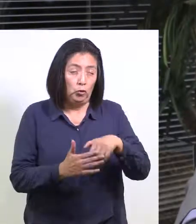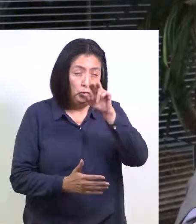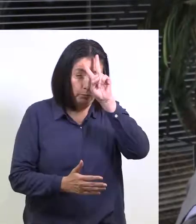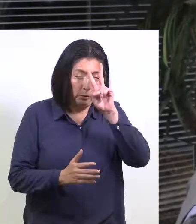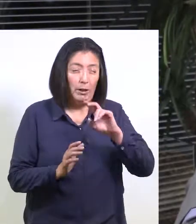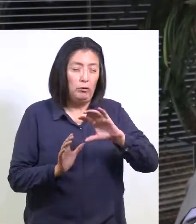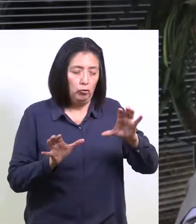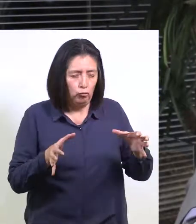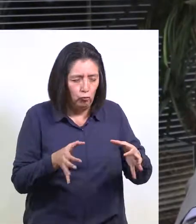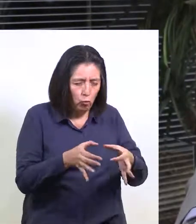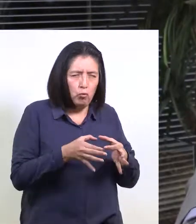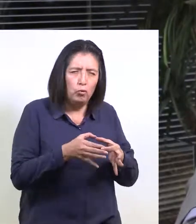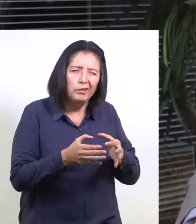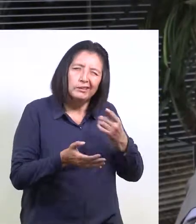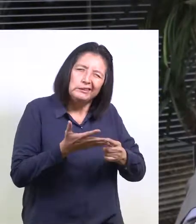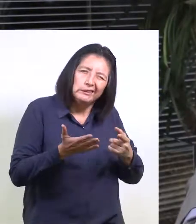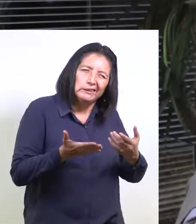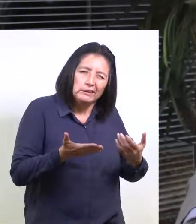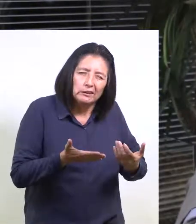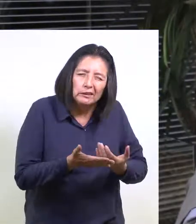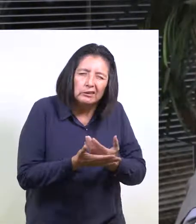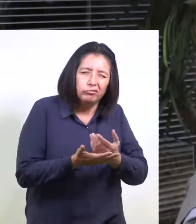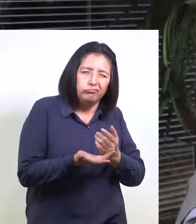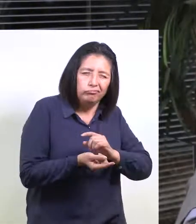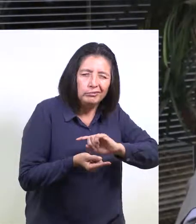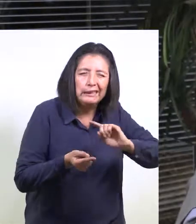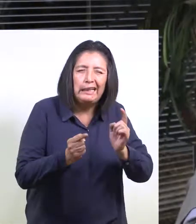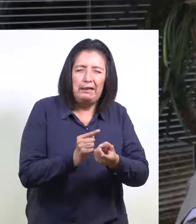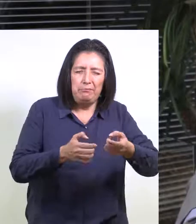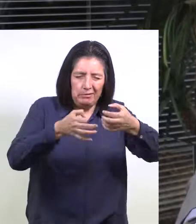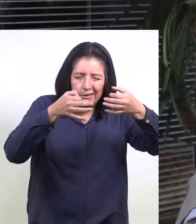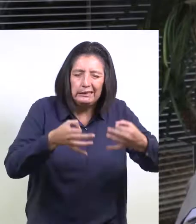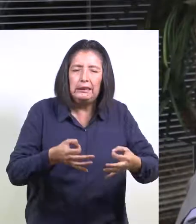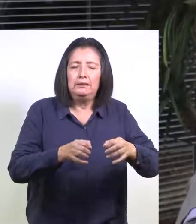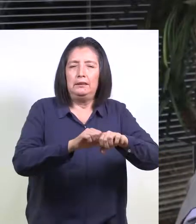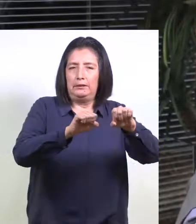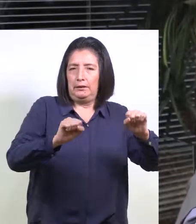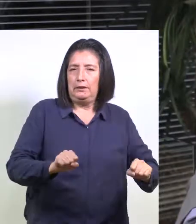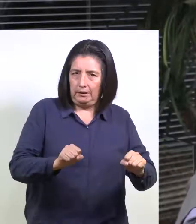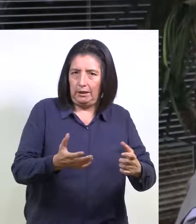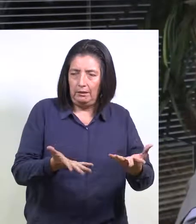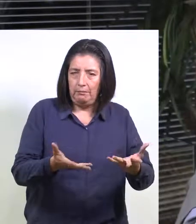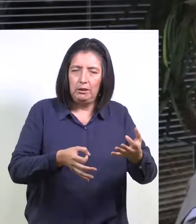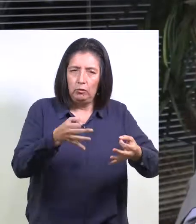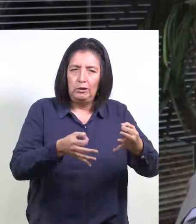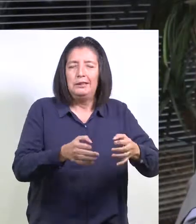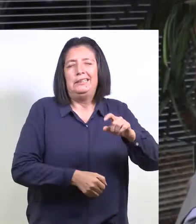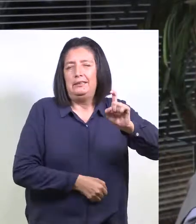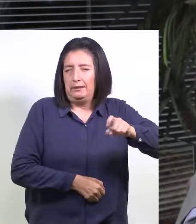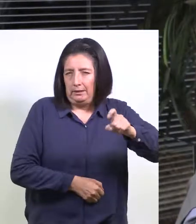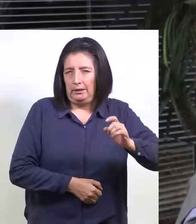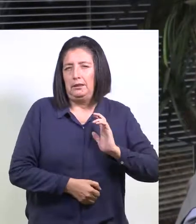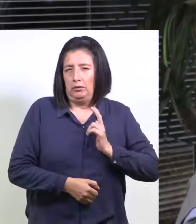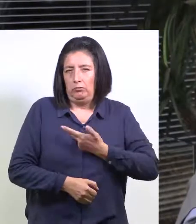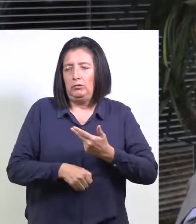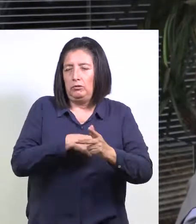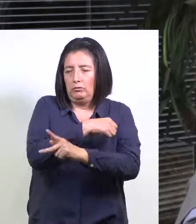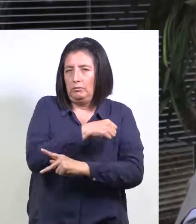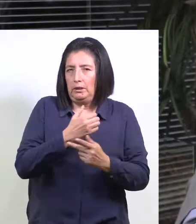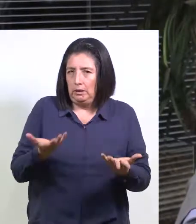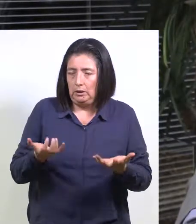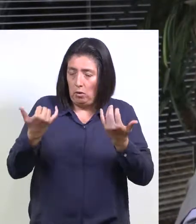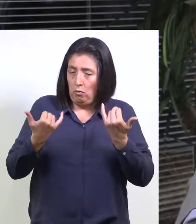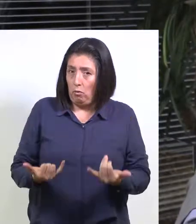Lo que nos junta a los peruanos es el desafío de iniciar una profunda reforma del sistema de justicia que tanto necesita nuestro